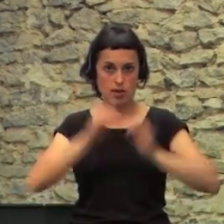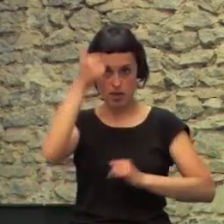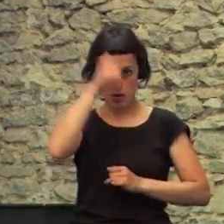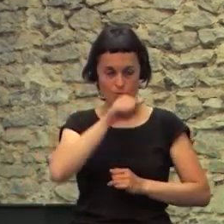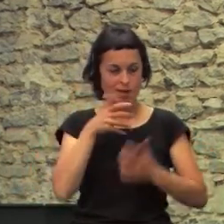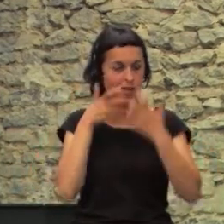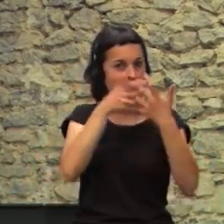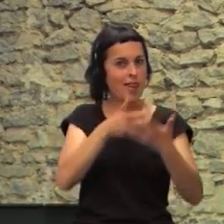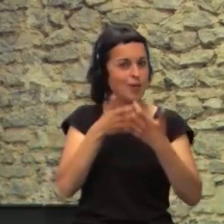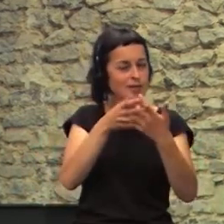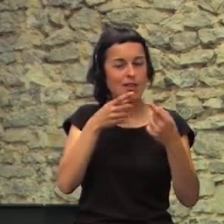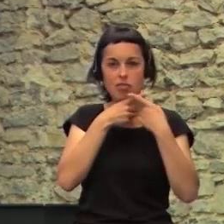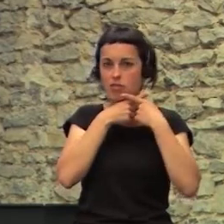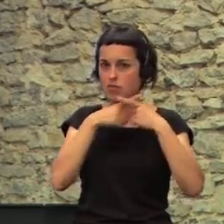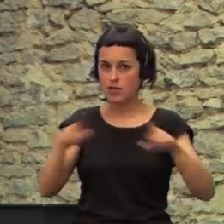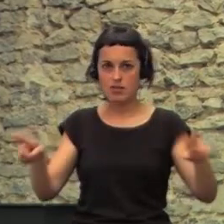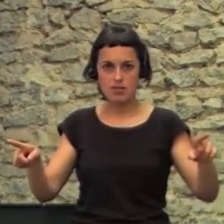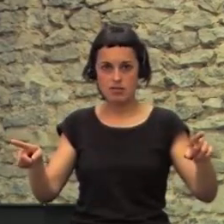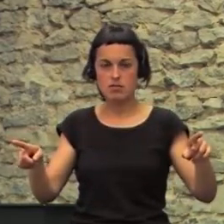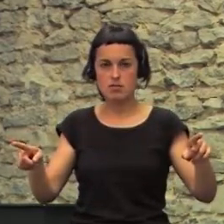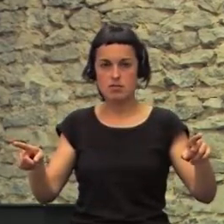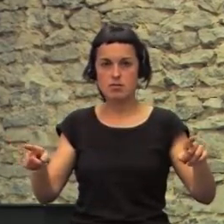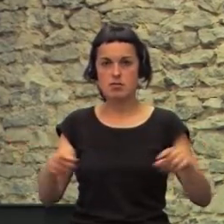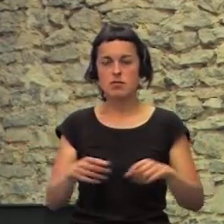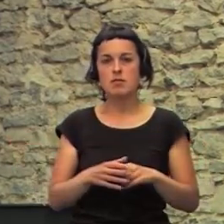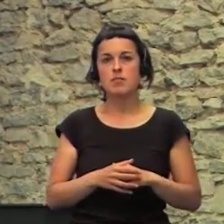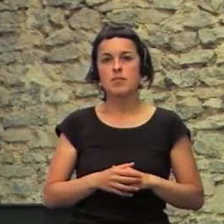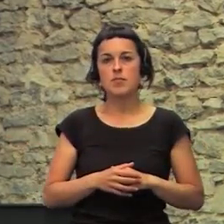otra. Es otra, ¿no? Porque digamos